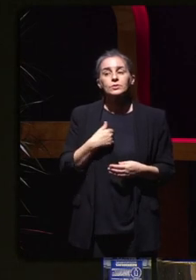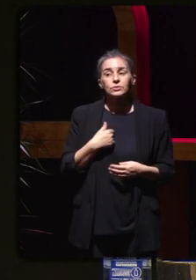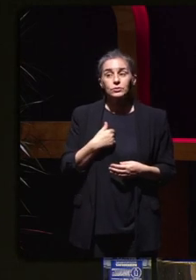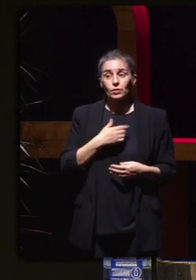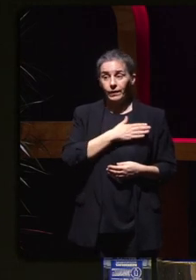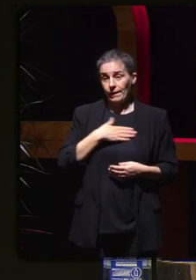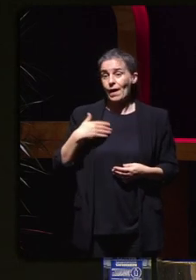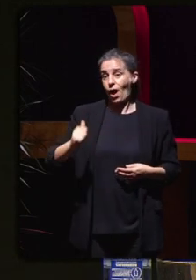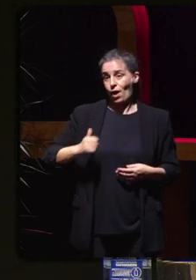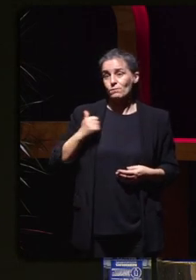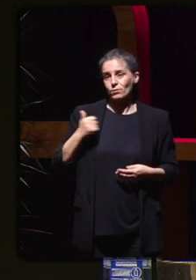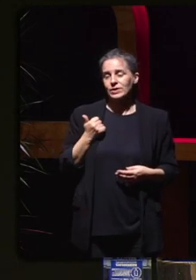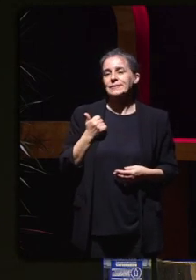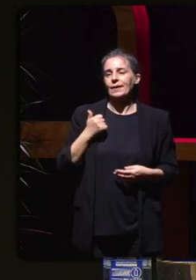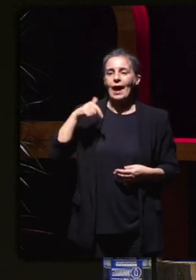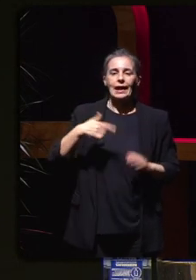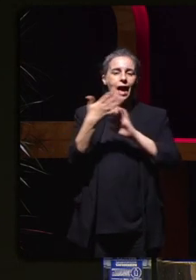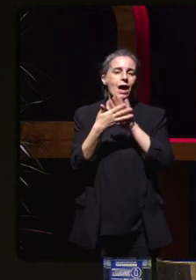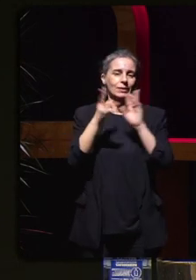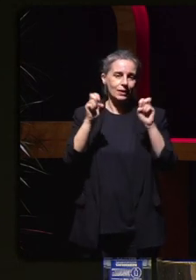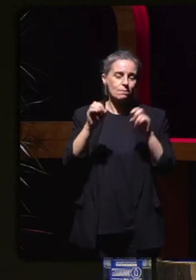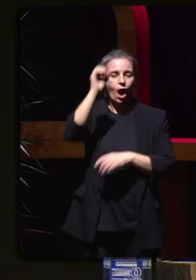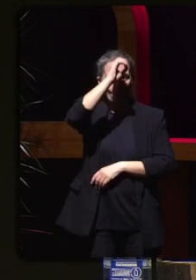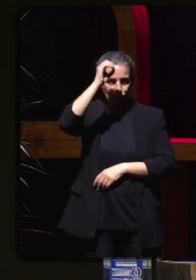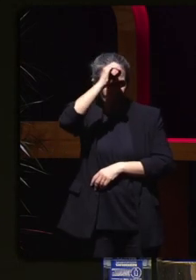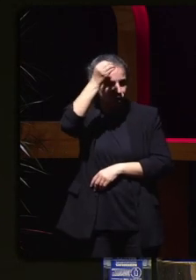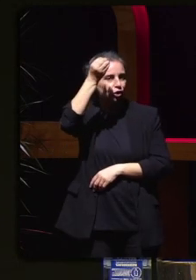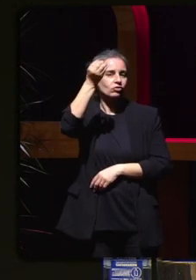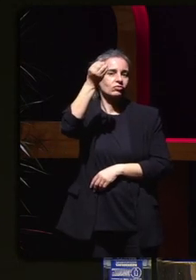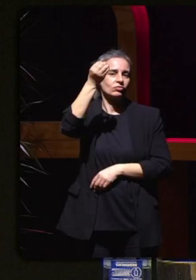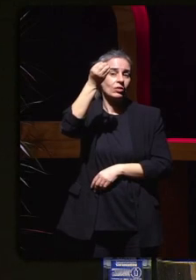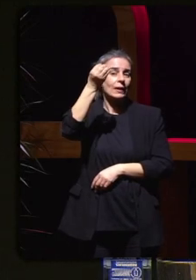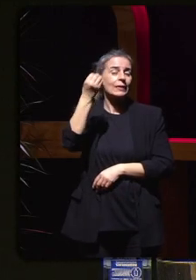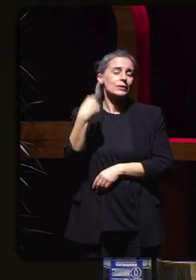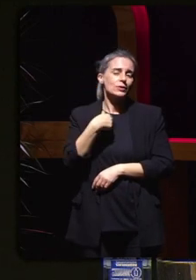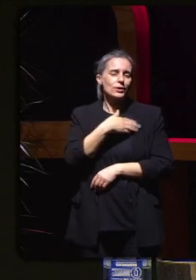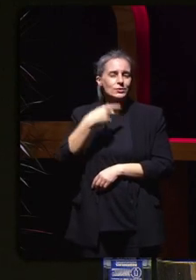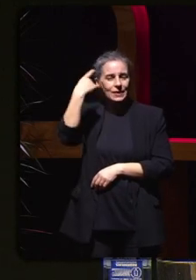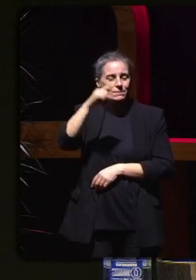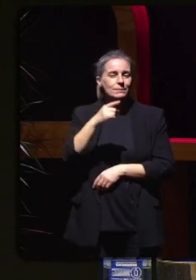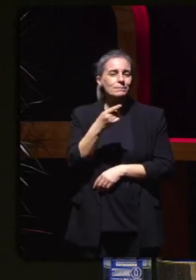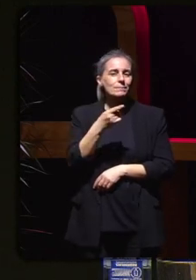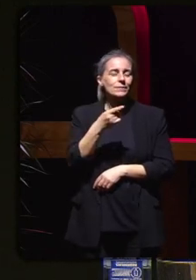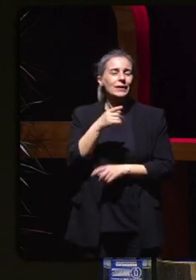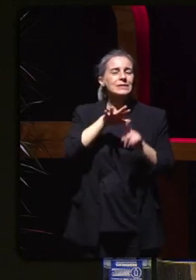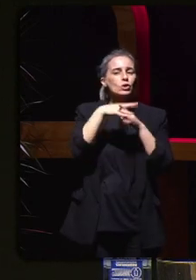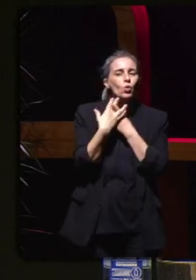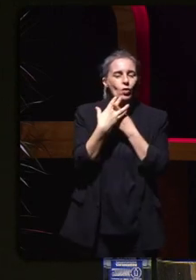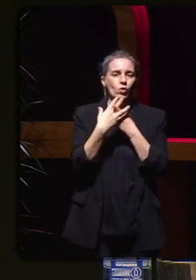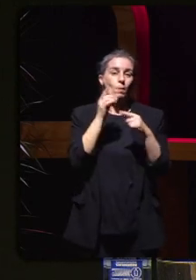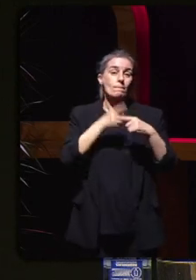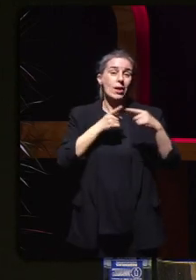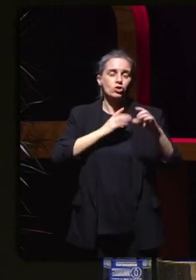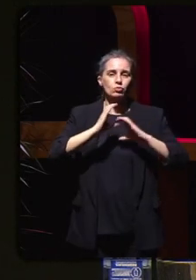la ocasión ahora que estamos hablando de opinar sobre ver de cómo están los medios donde se opina sobre ver de cómo está la situación o